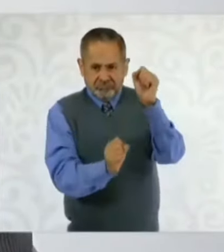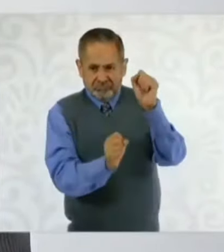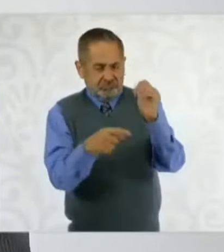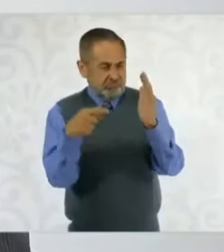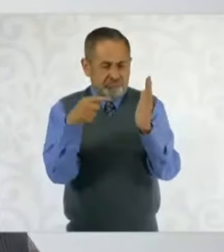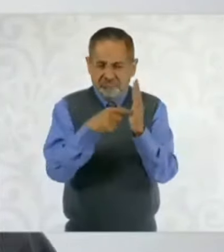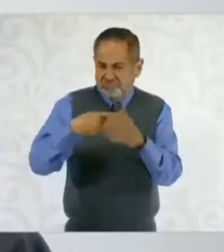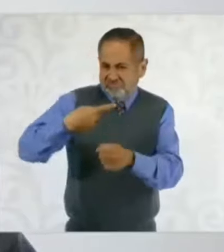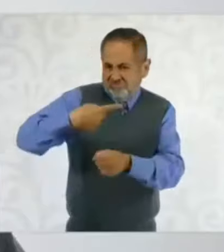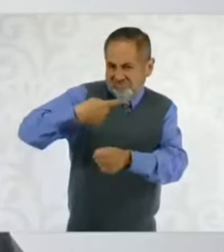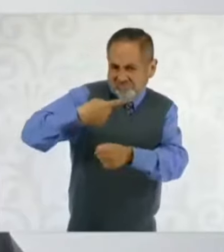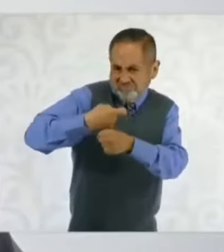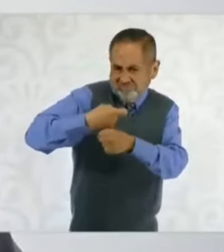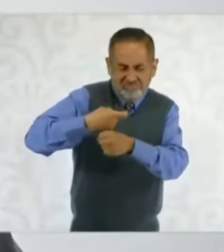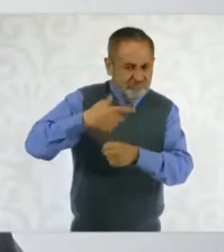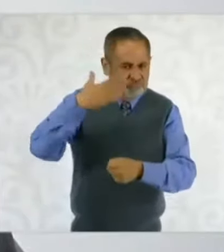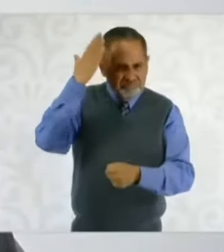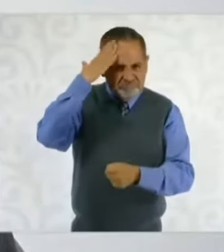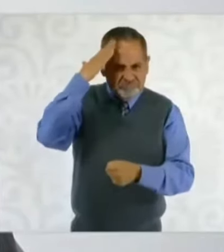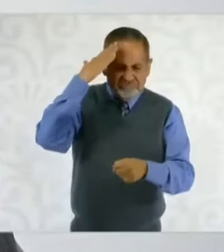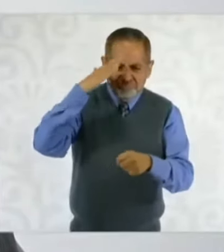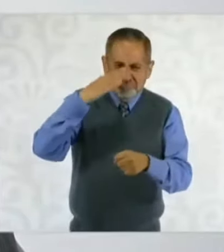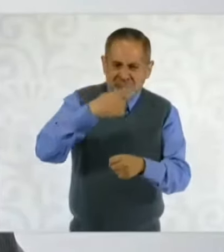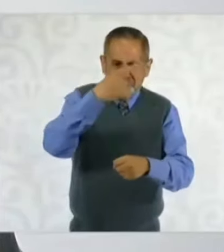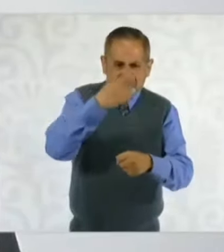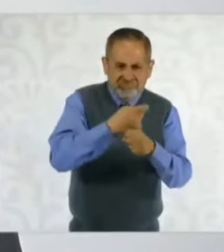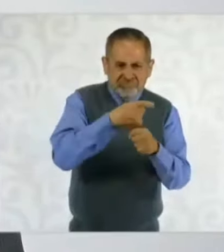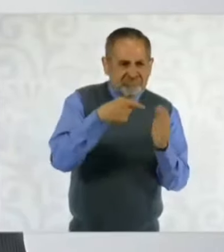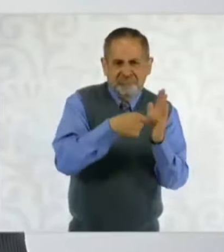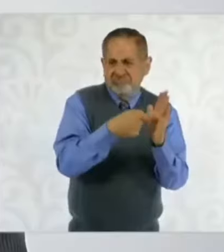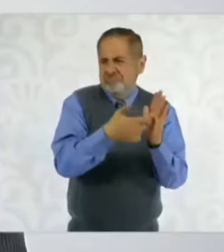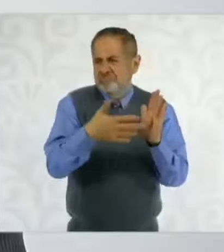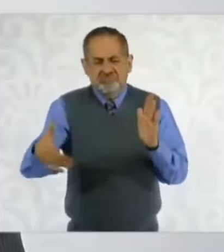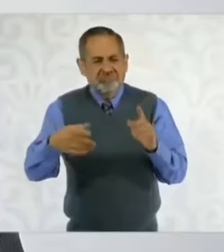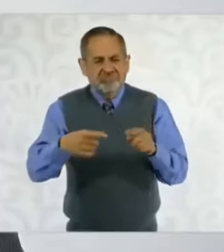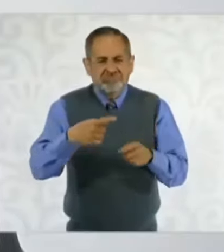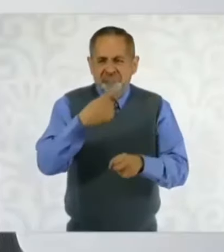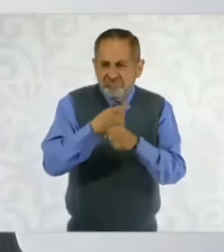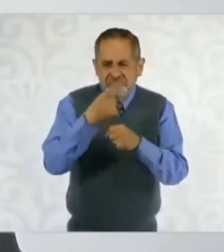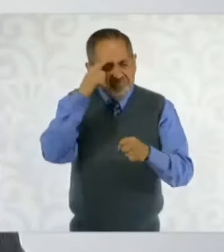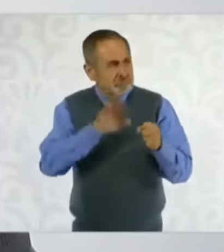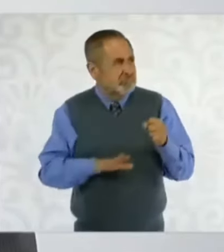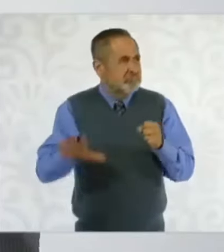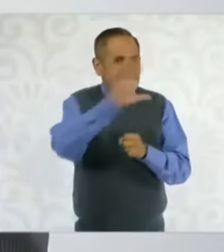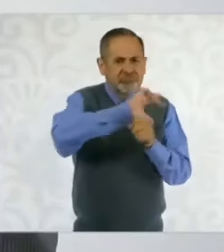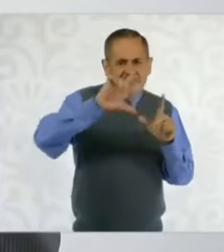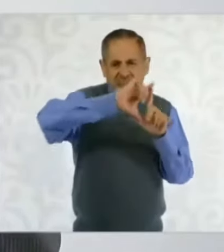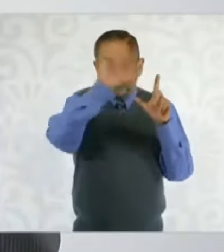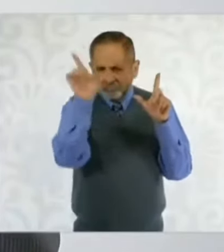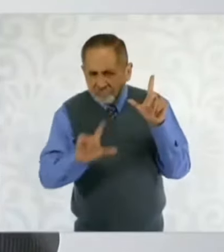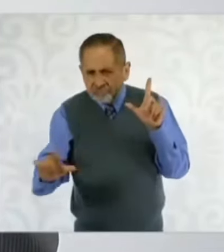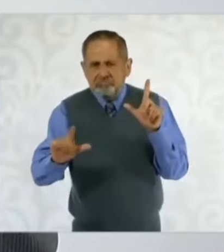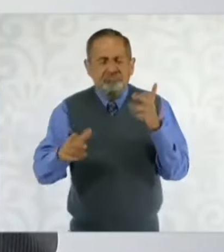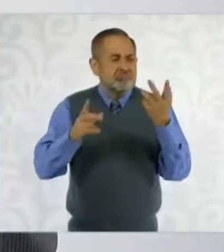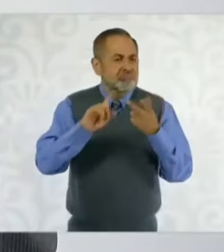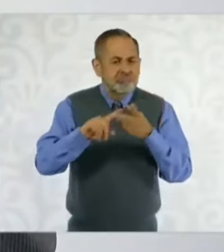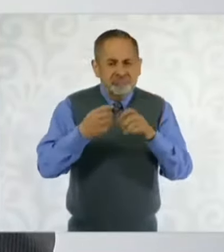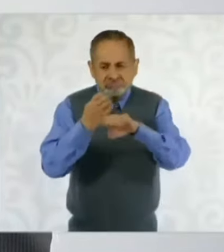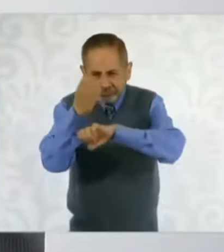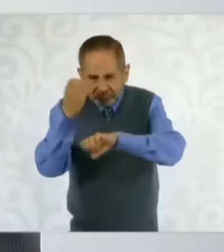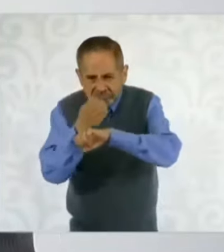texto fundante del orden jurídico mexicano, federal, estatal y municipal. La